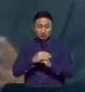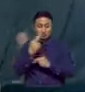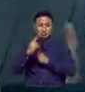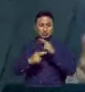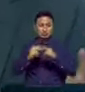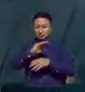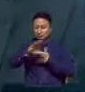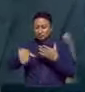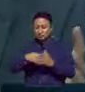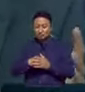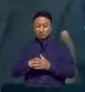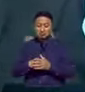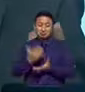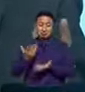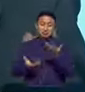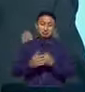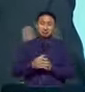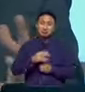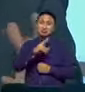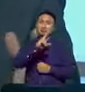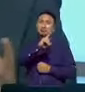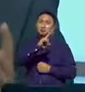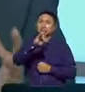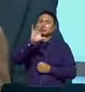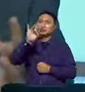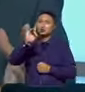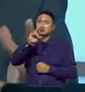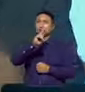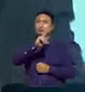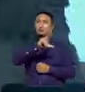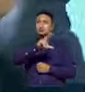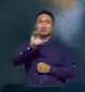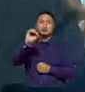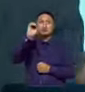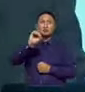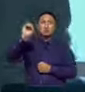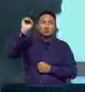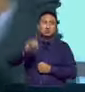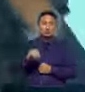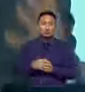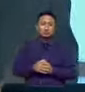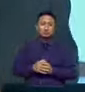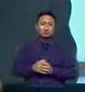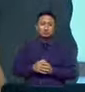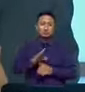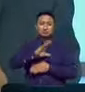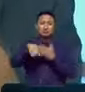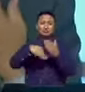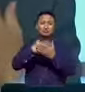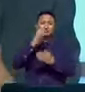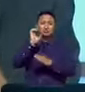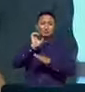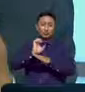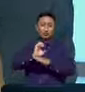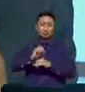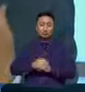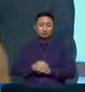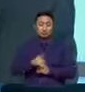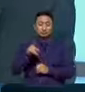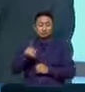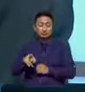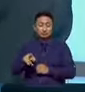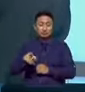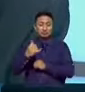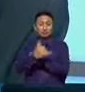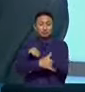total, posiblemente es un 28, 29, casi un 30% de la totalidad del país. Y eso le va a poner al